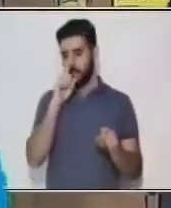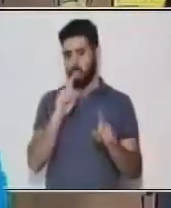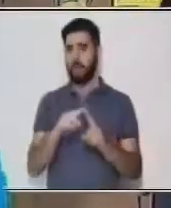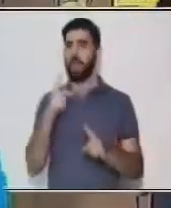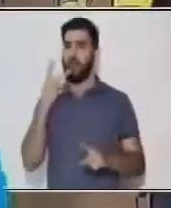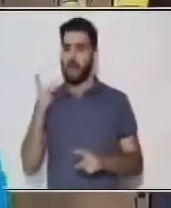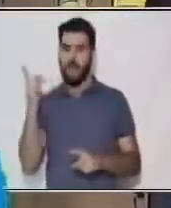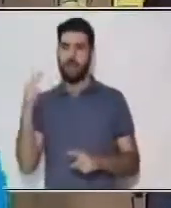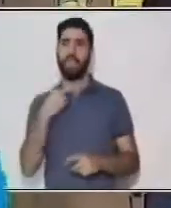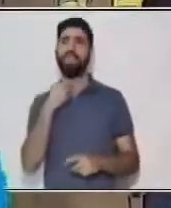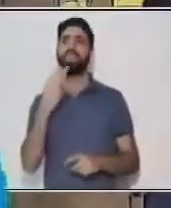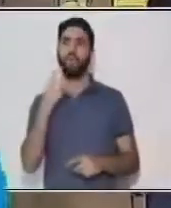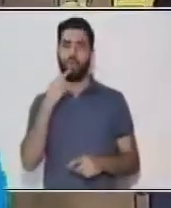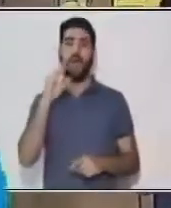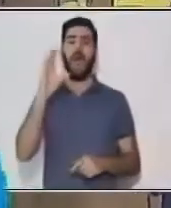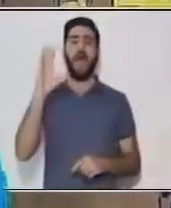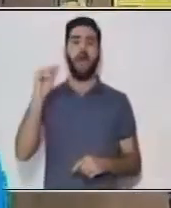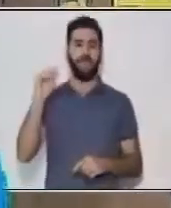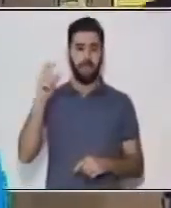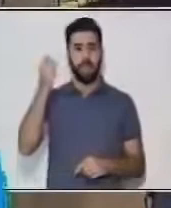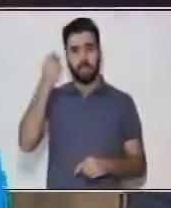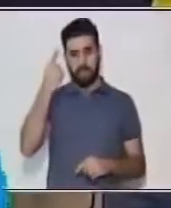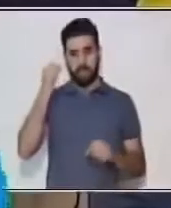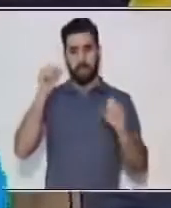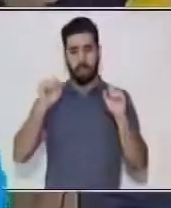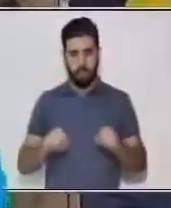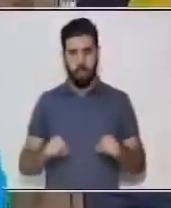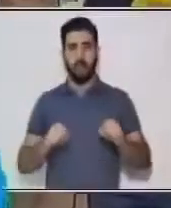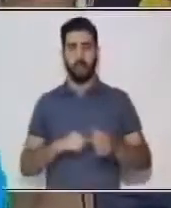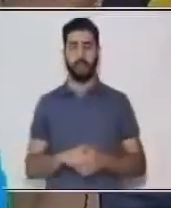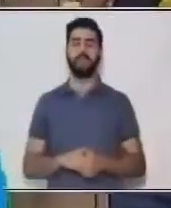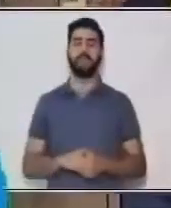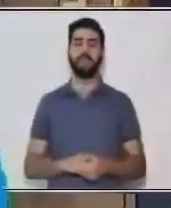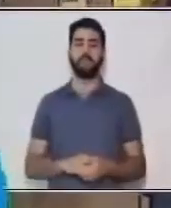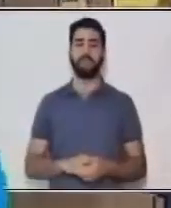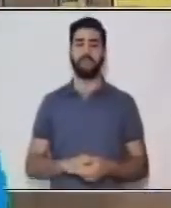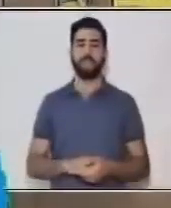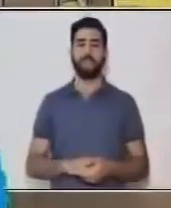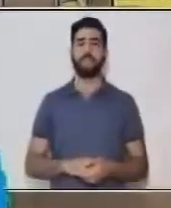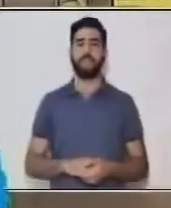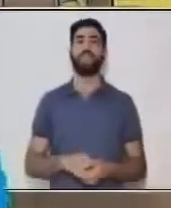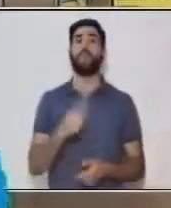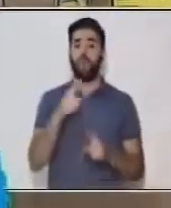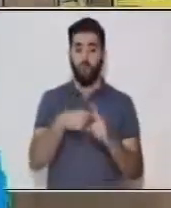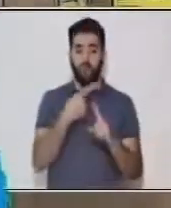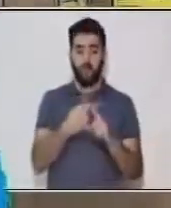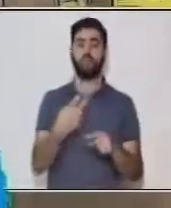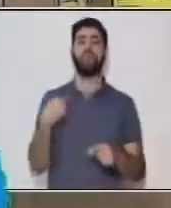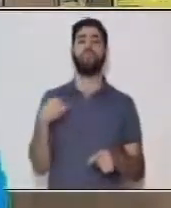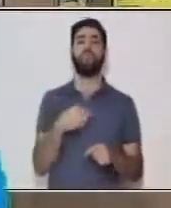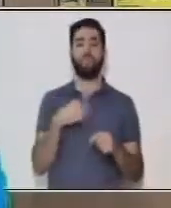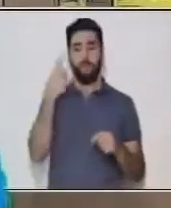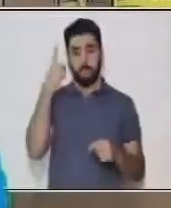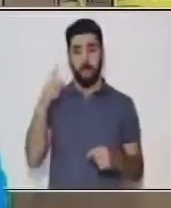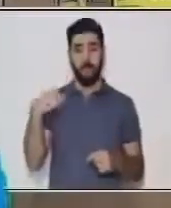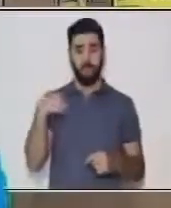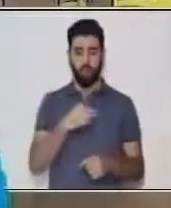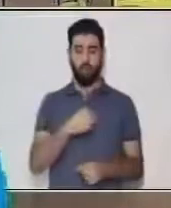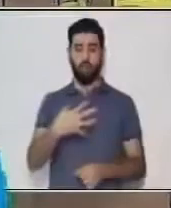el texto con o sin comprenderlo. La lectura silenciosa es únicamente cuando la hacemos para nosotros mismos,